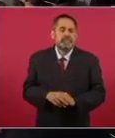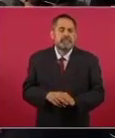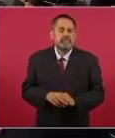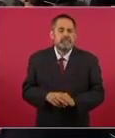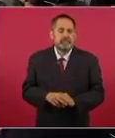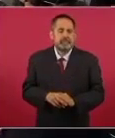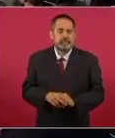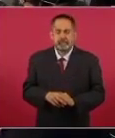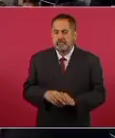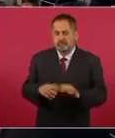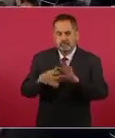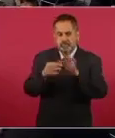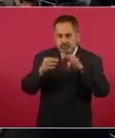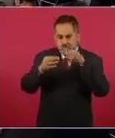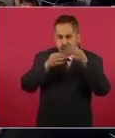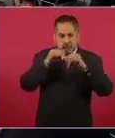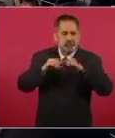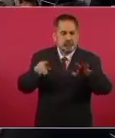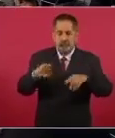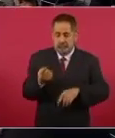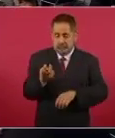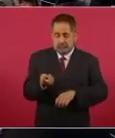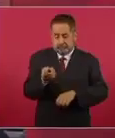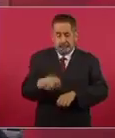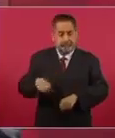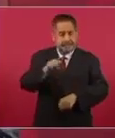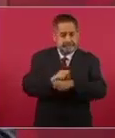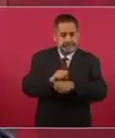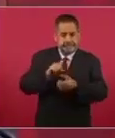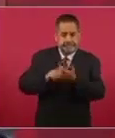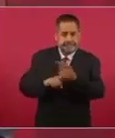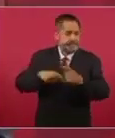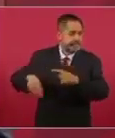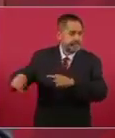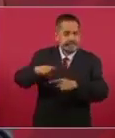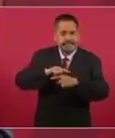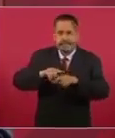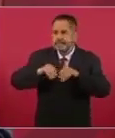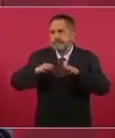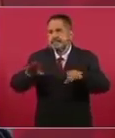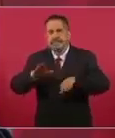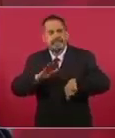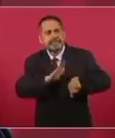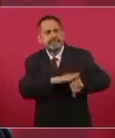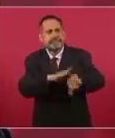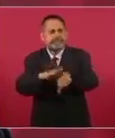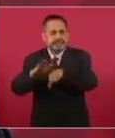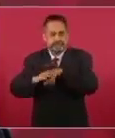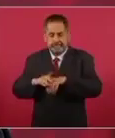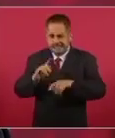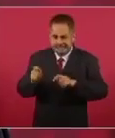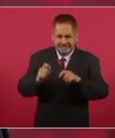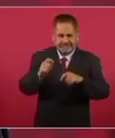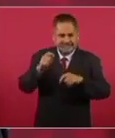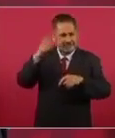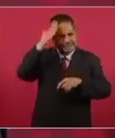Voy a enviar esta semana el acuerdo a las dependencias y voy a hacer una